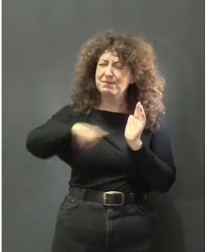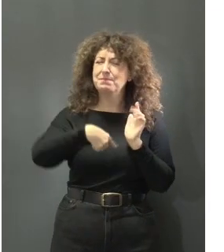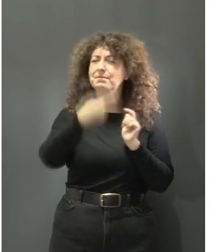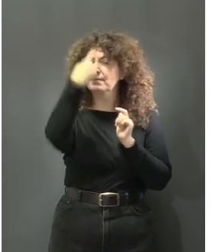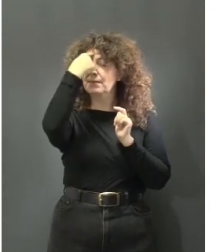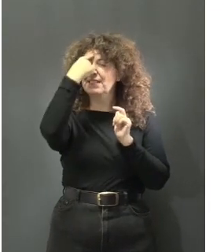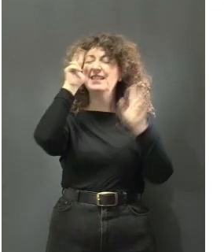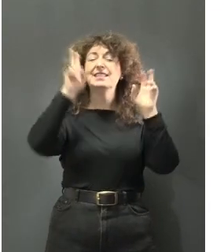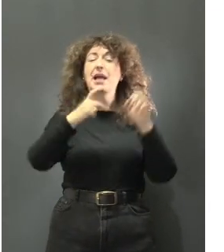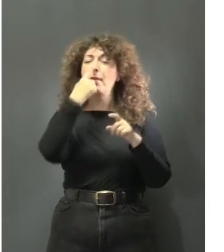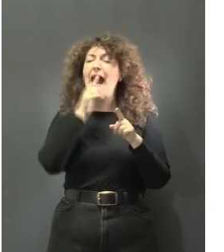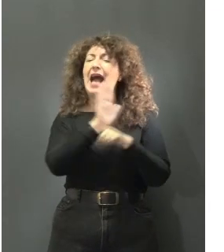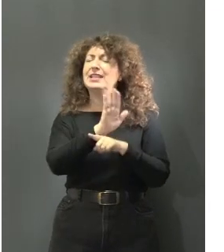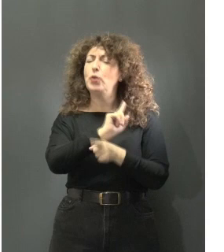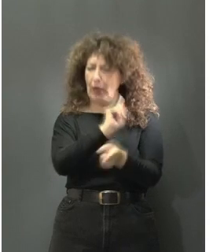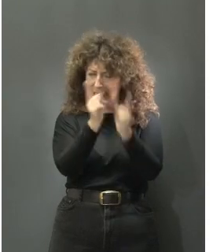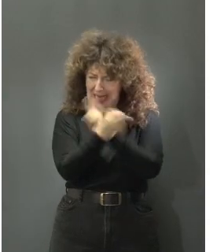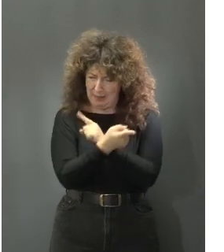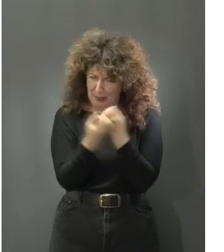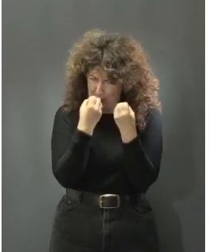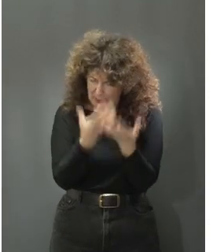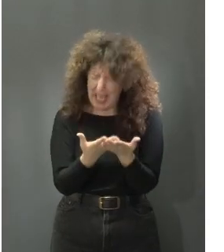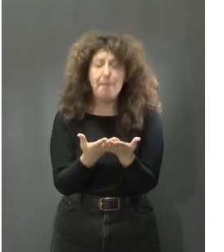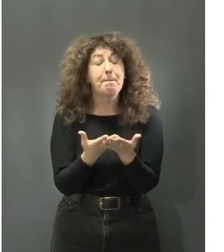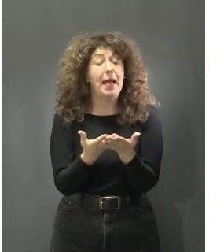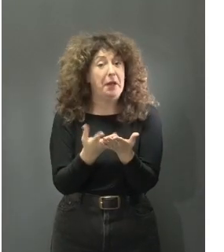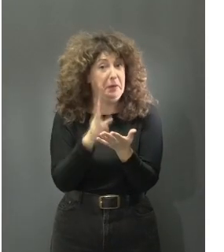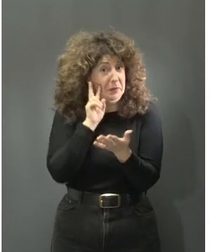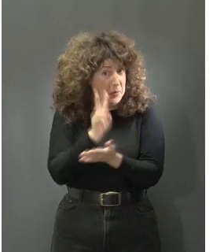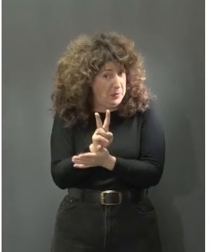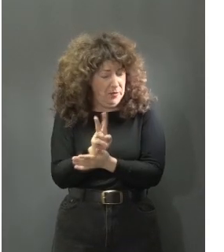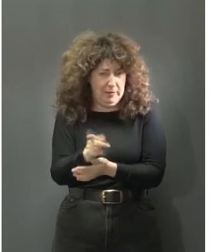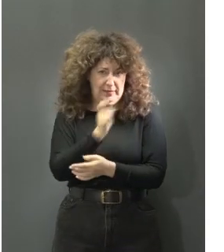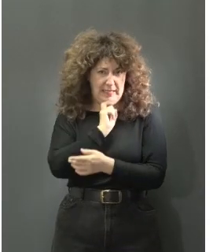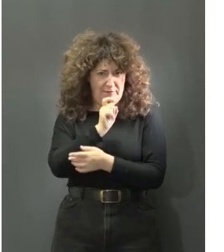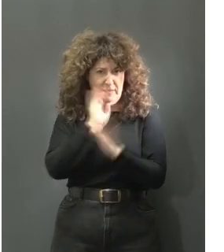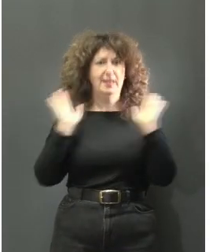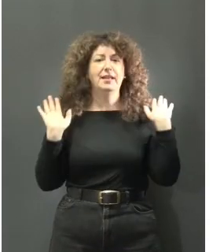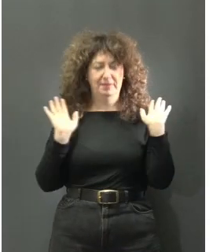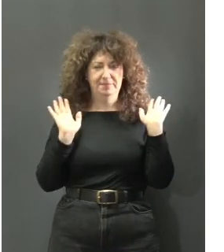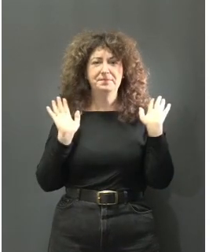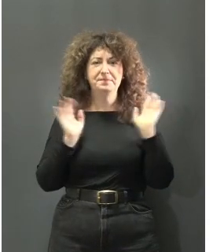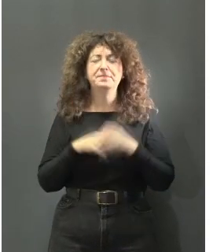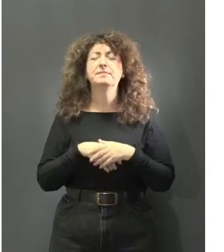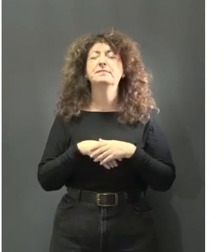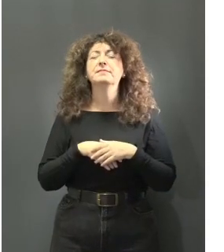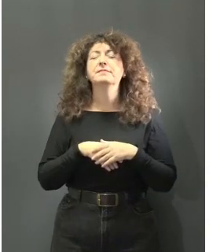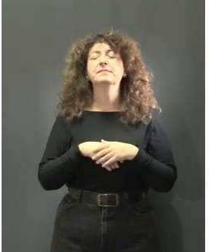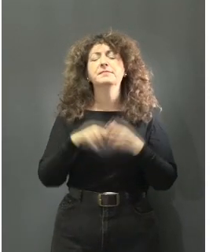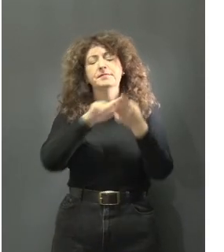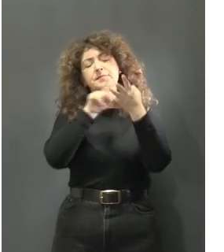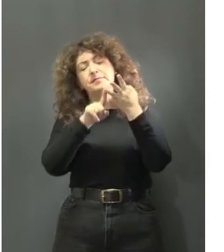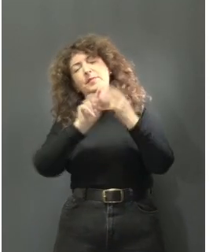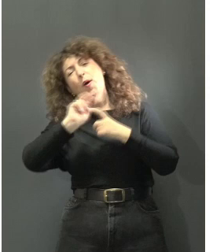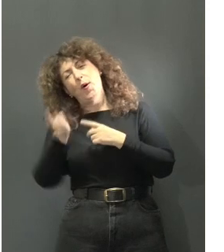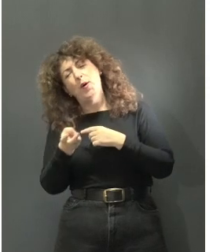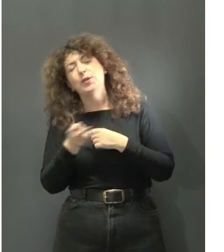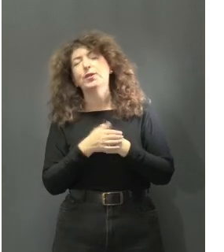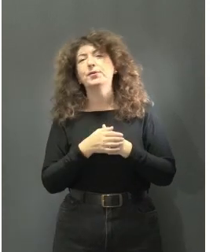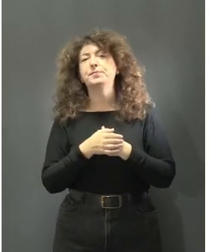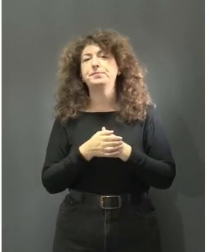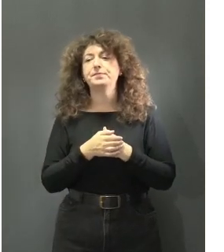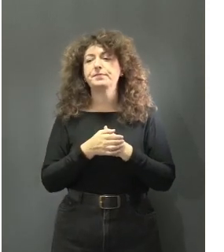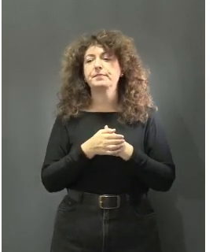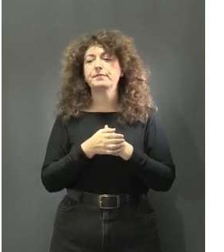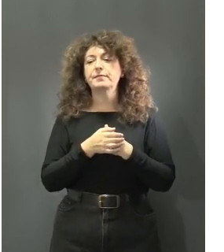tema del cambio de actitudes, pero me parece complicado. Luego, ¿cuáles son los espacios en los